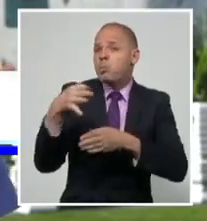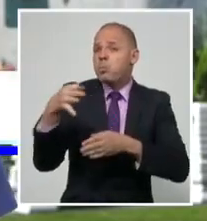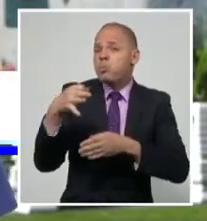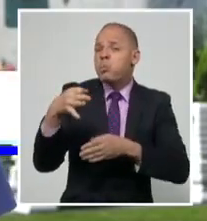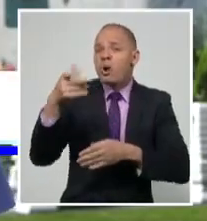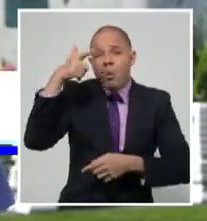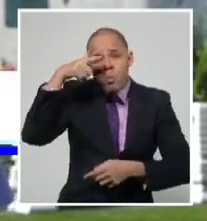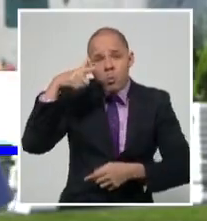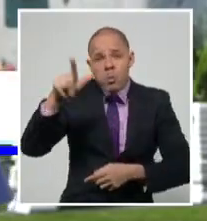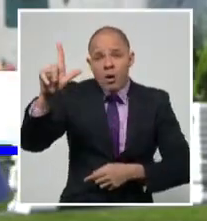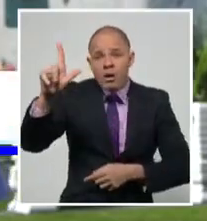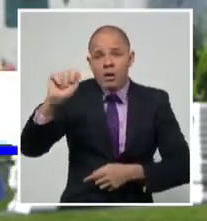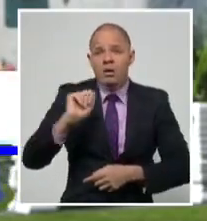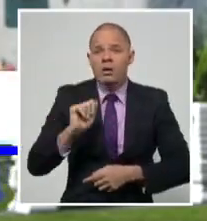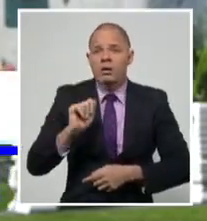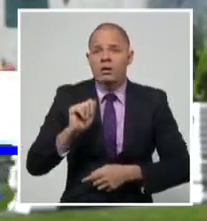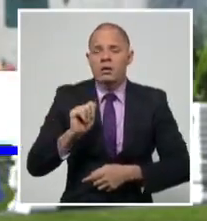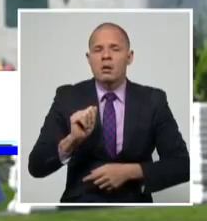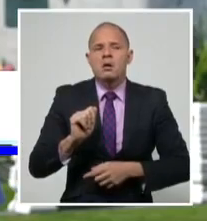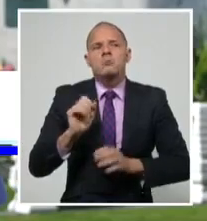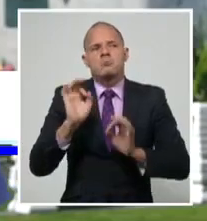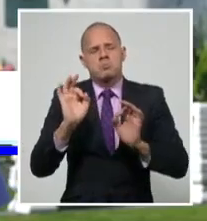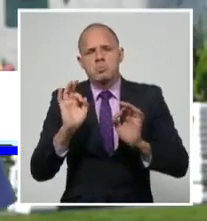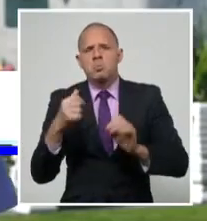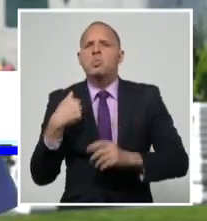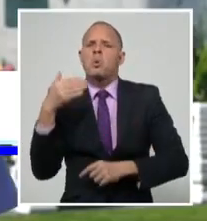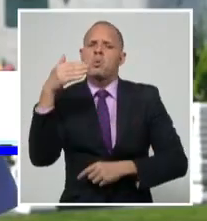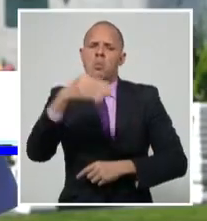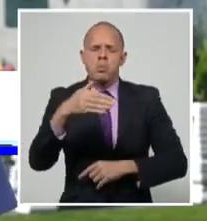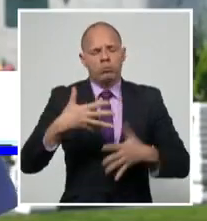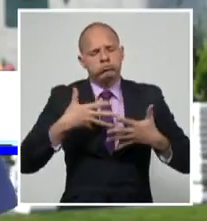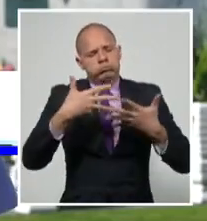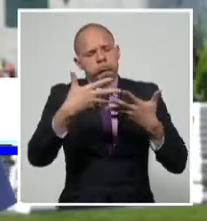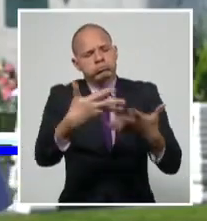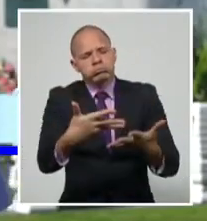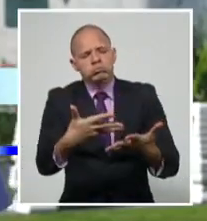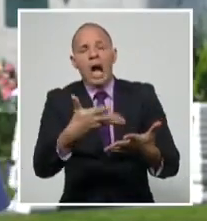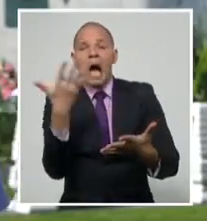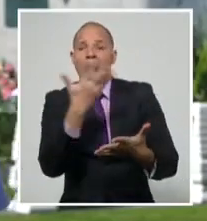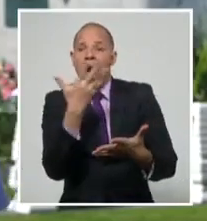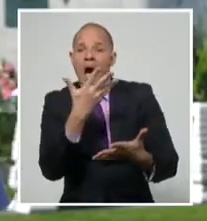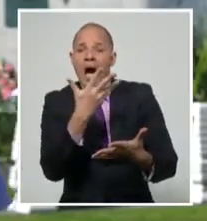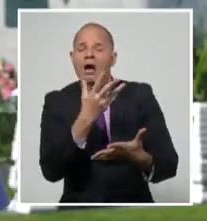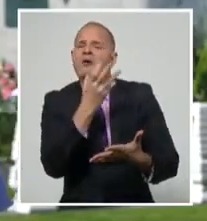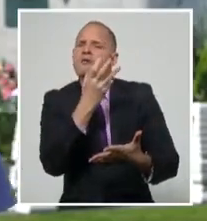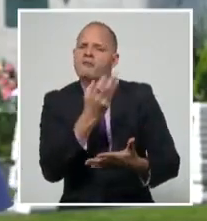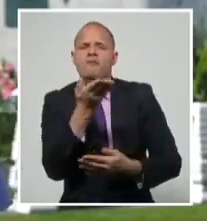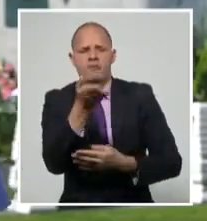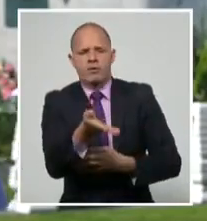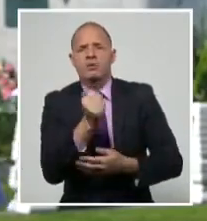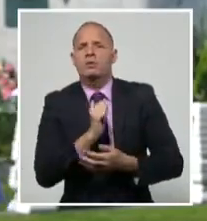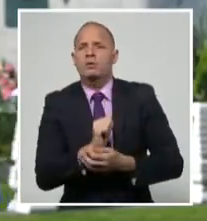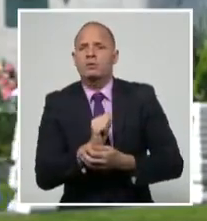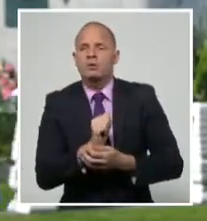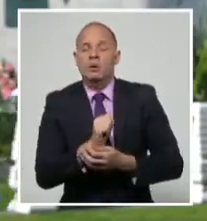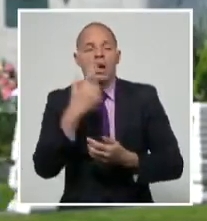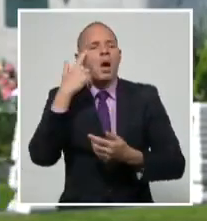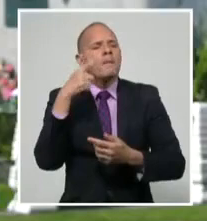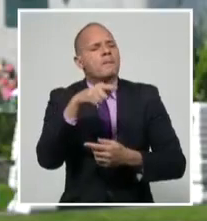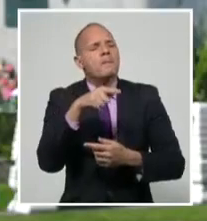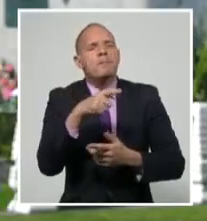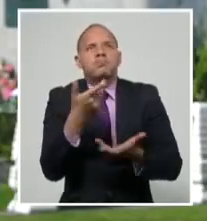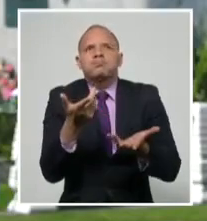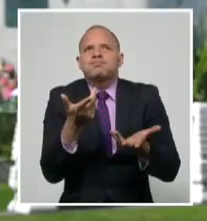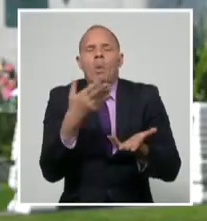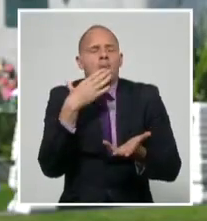Granma, a rendirle hoy homenaje a mi comandante en jefe. Para mí Fidel es lo más grande que